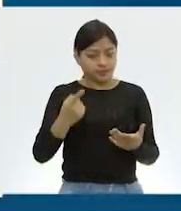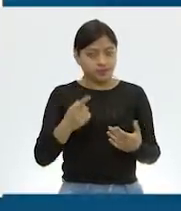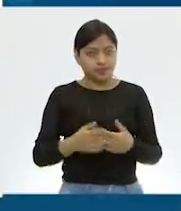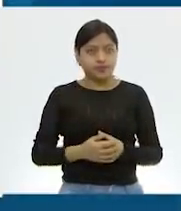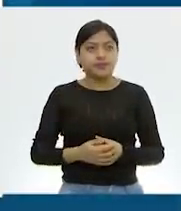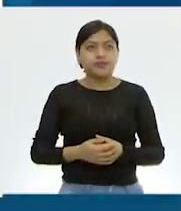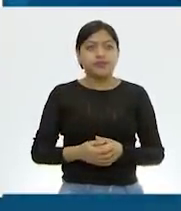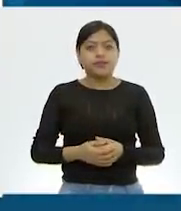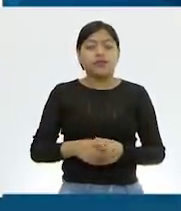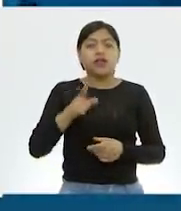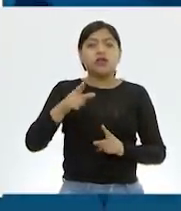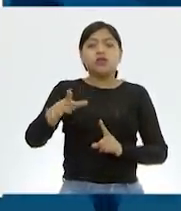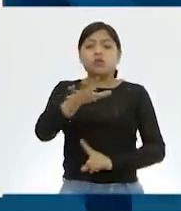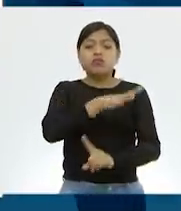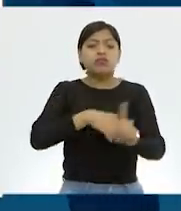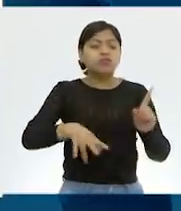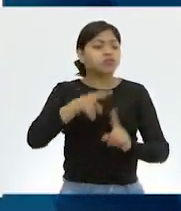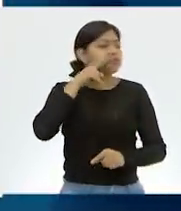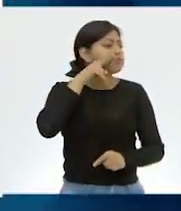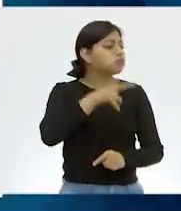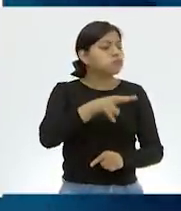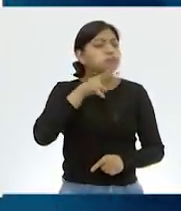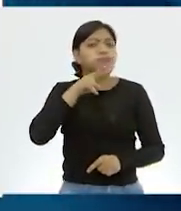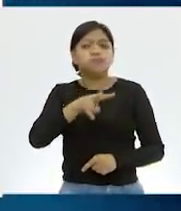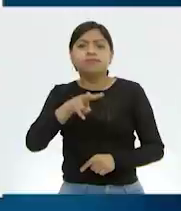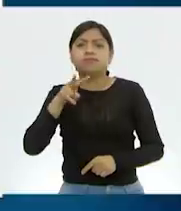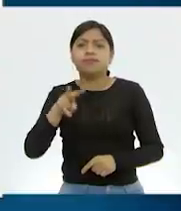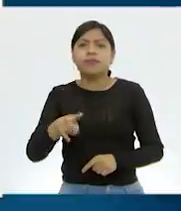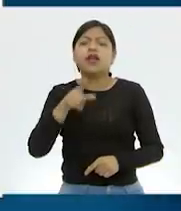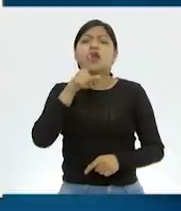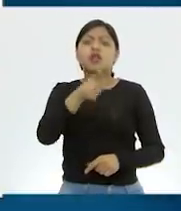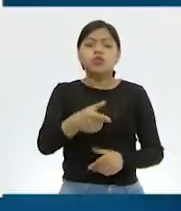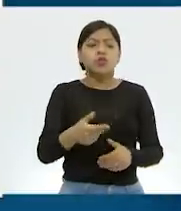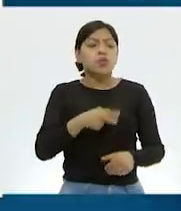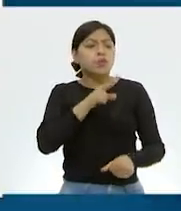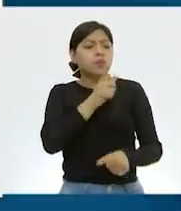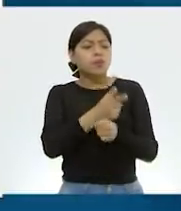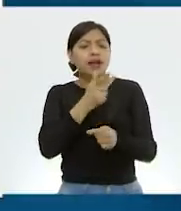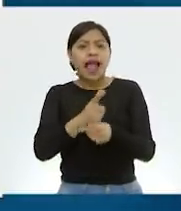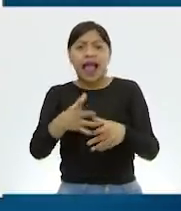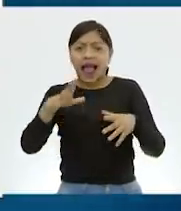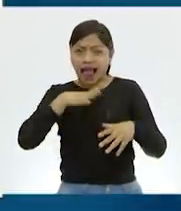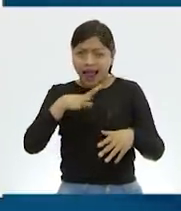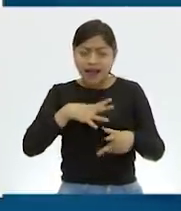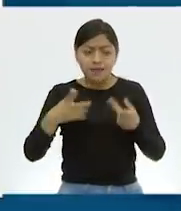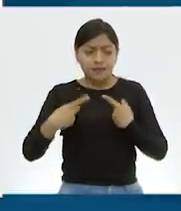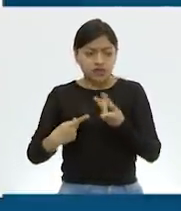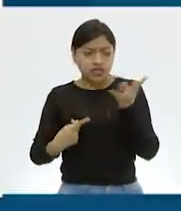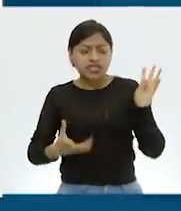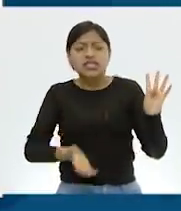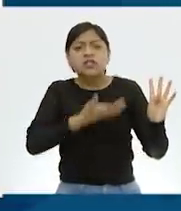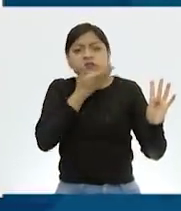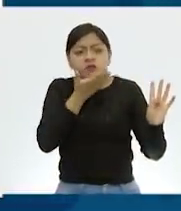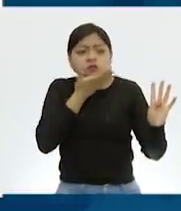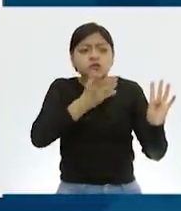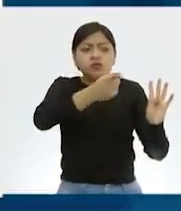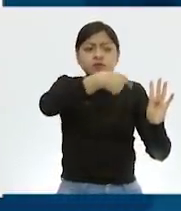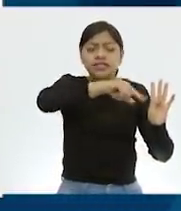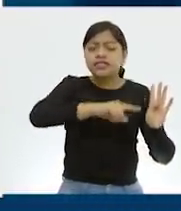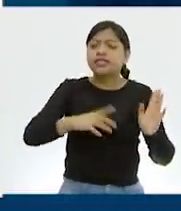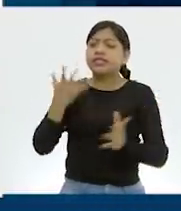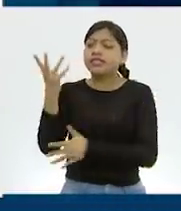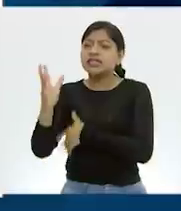pues observa tu entorno e identifica acciones cotidianas que realizan las personas que afecten el ecosistema donde